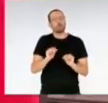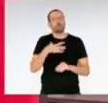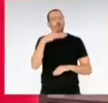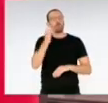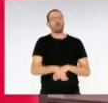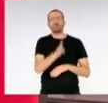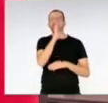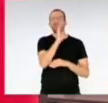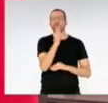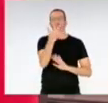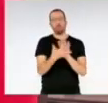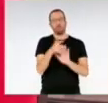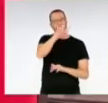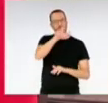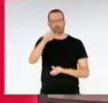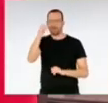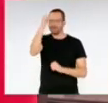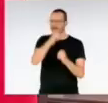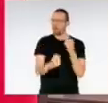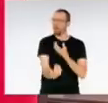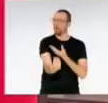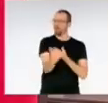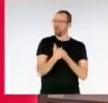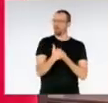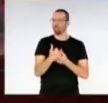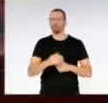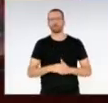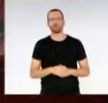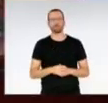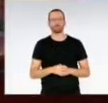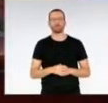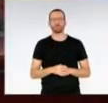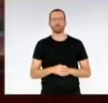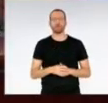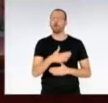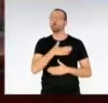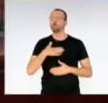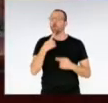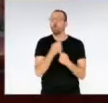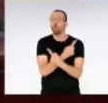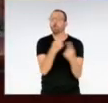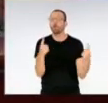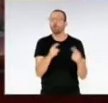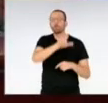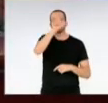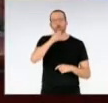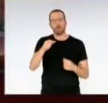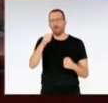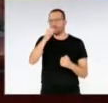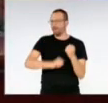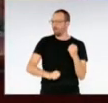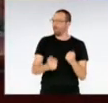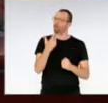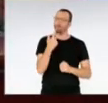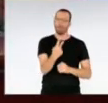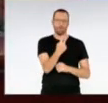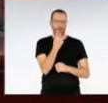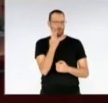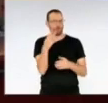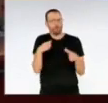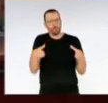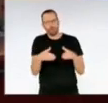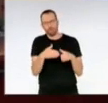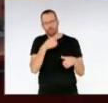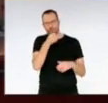dirija a los herreños y les pida el voto, si así lo quiere. Bueno, yo lo que quiero decirle a los herreños nos conocen al Partido Socialista,